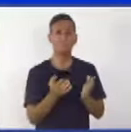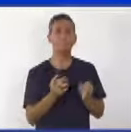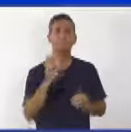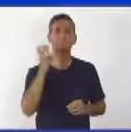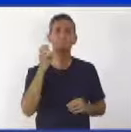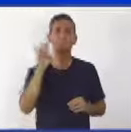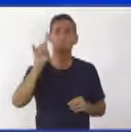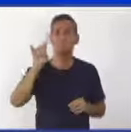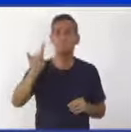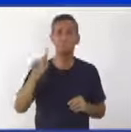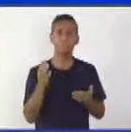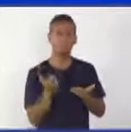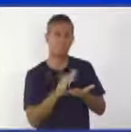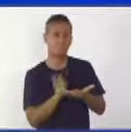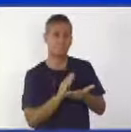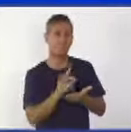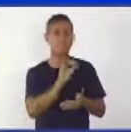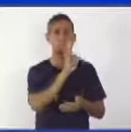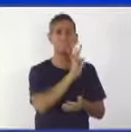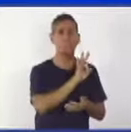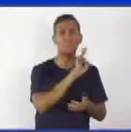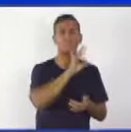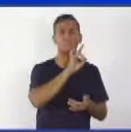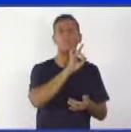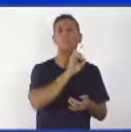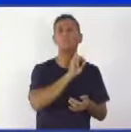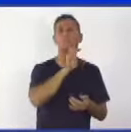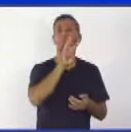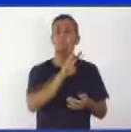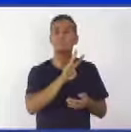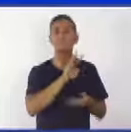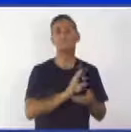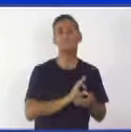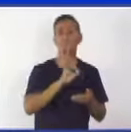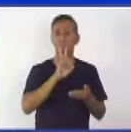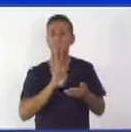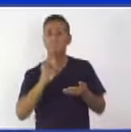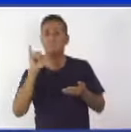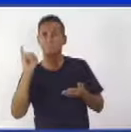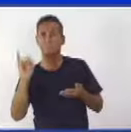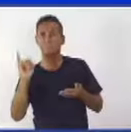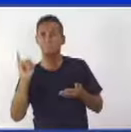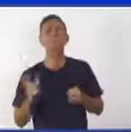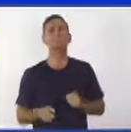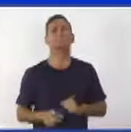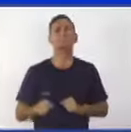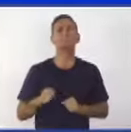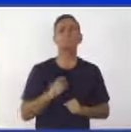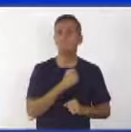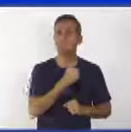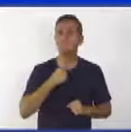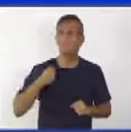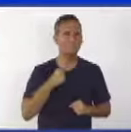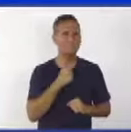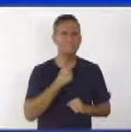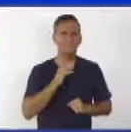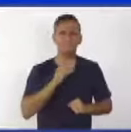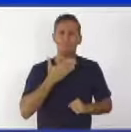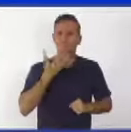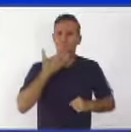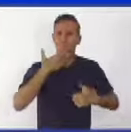la 86 nos va a llevar a una canción fabulosa creada por